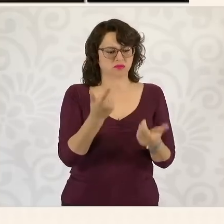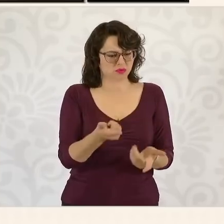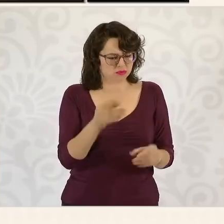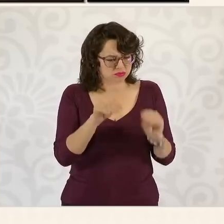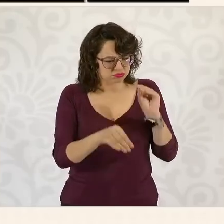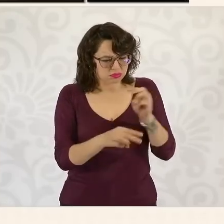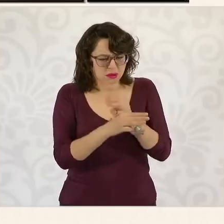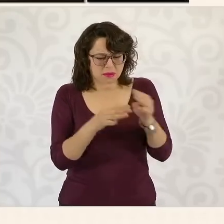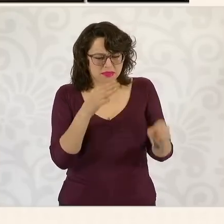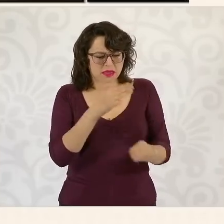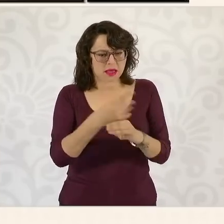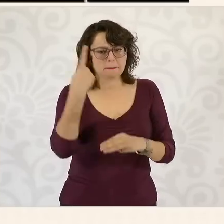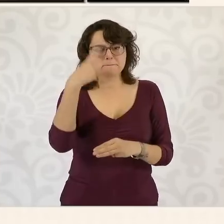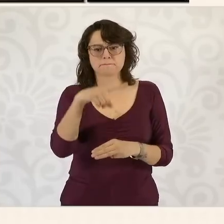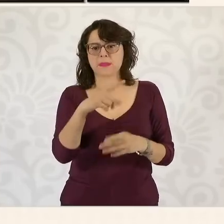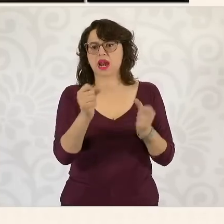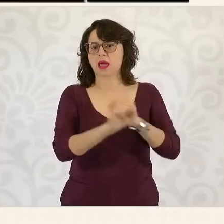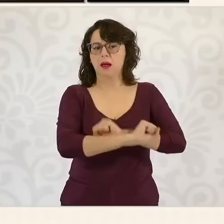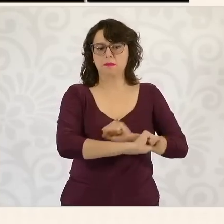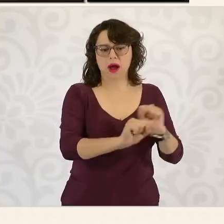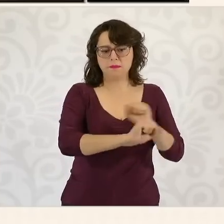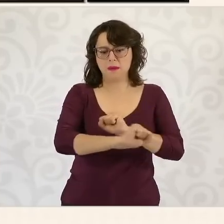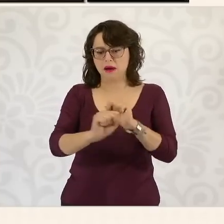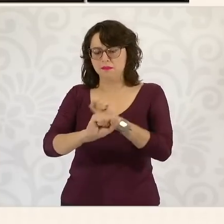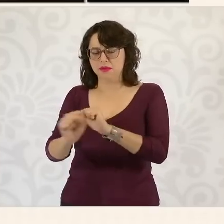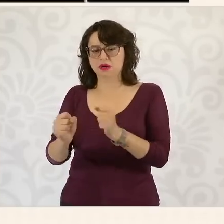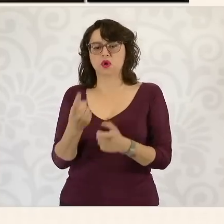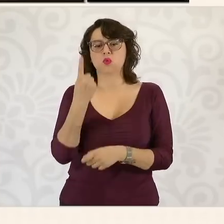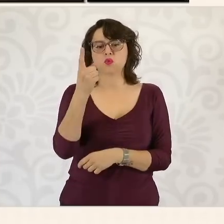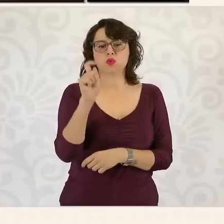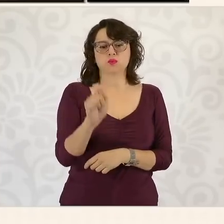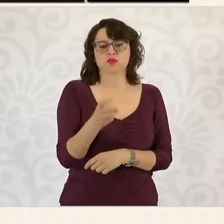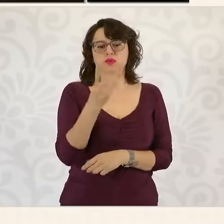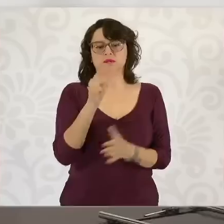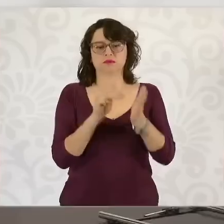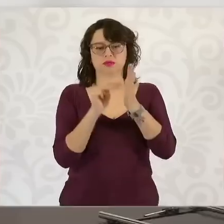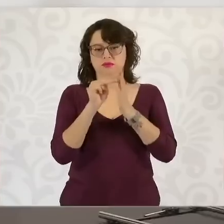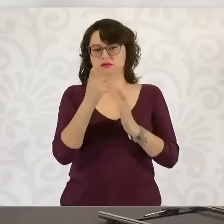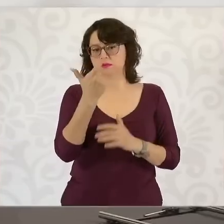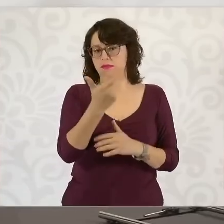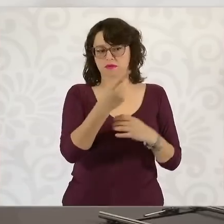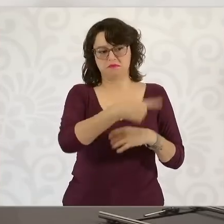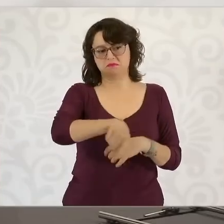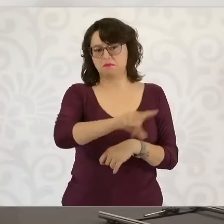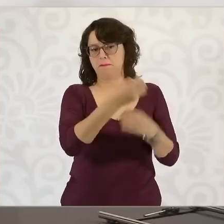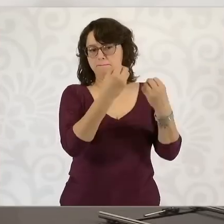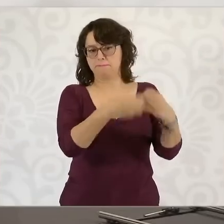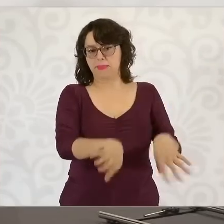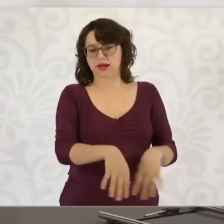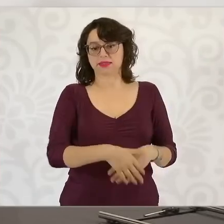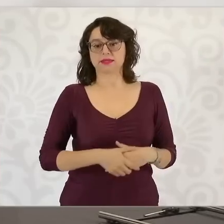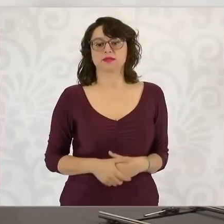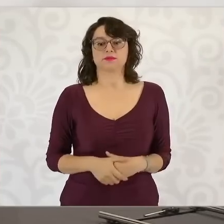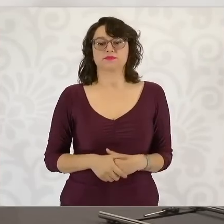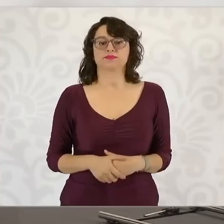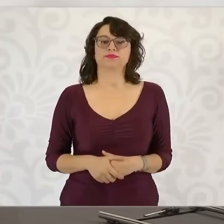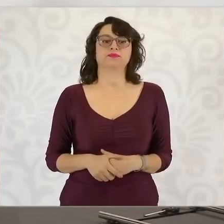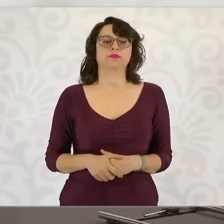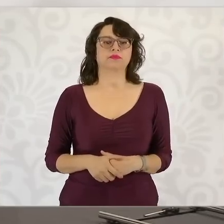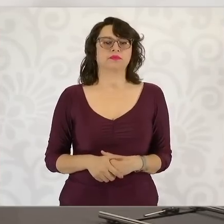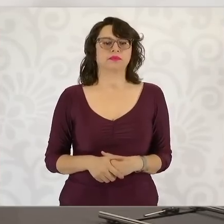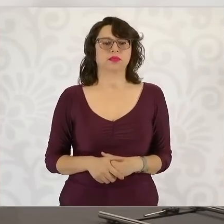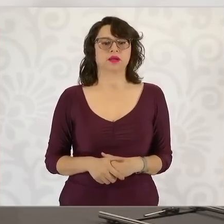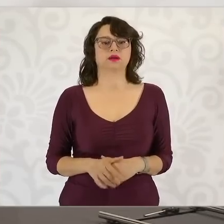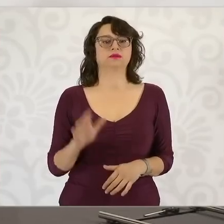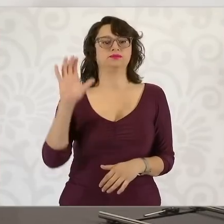y estupefacientes con un valor estimado de 1.3 millones de pesos. En Culiacán, mediante acciones coordinadas